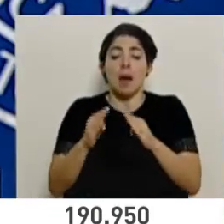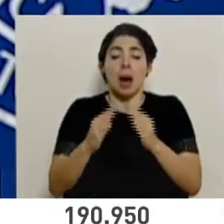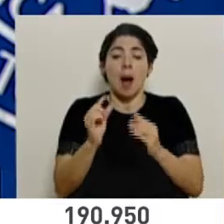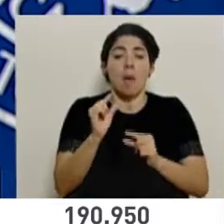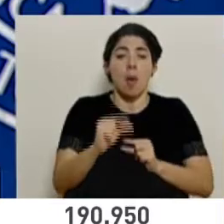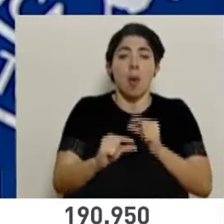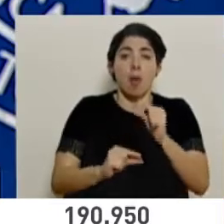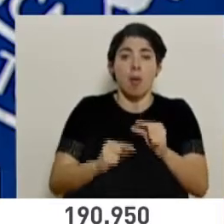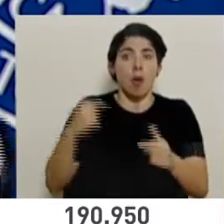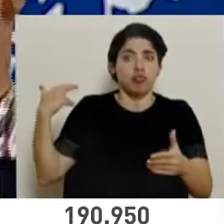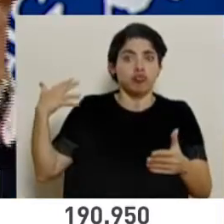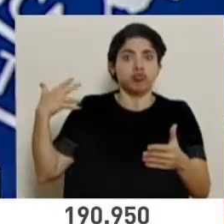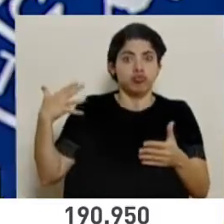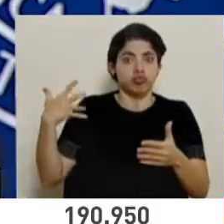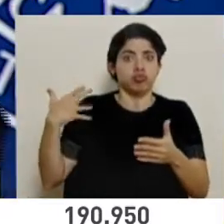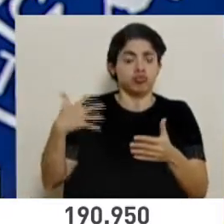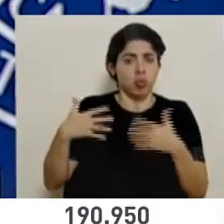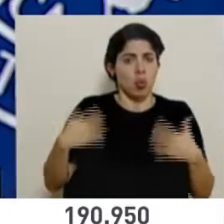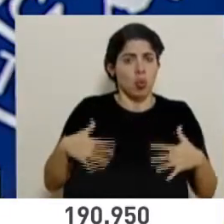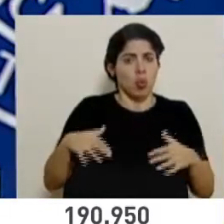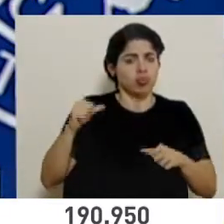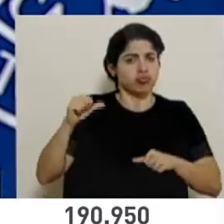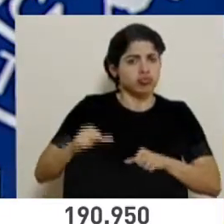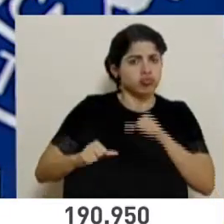que hemos venido propiciando con un esfuerzo